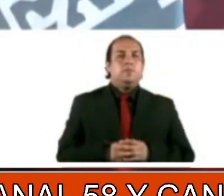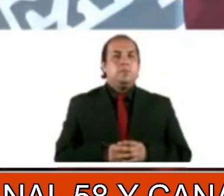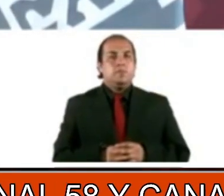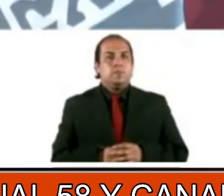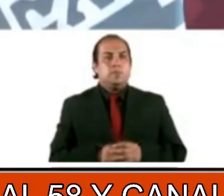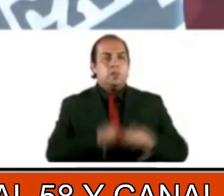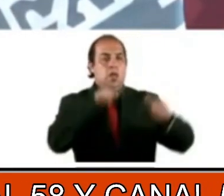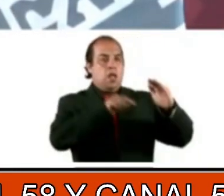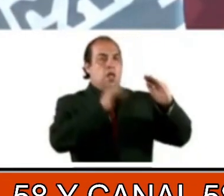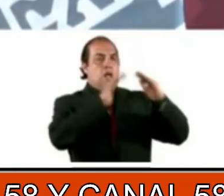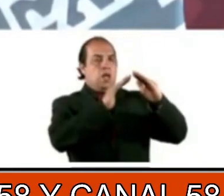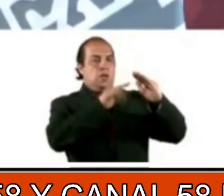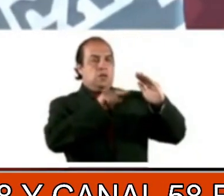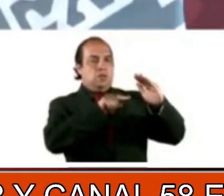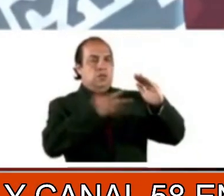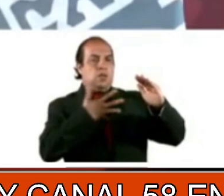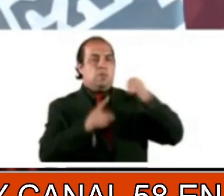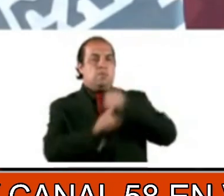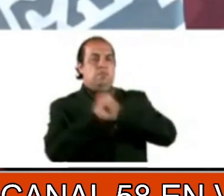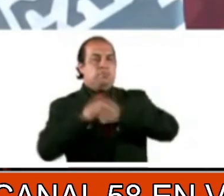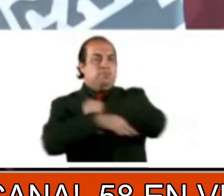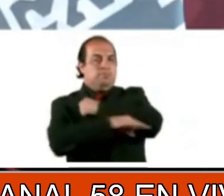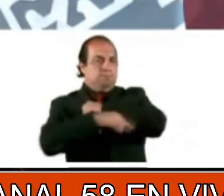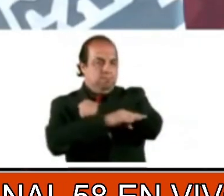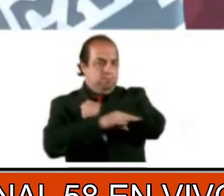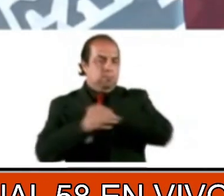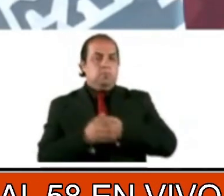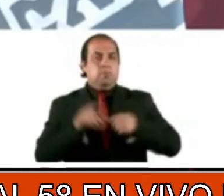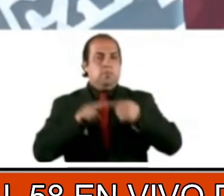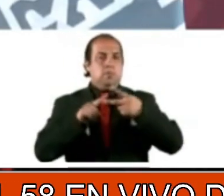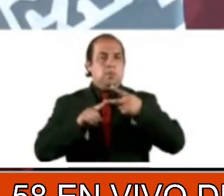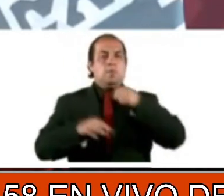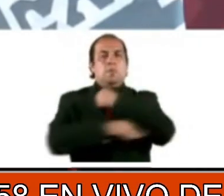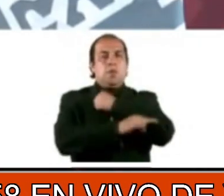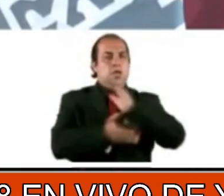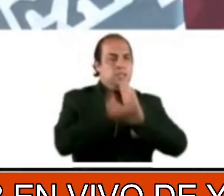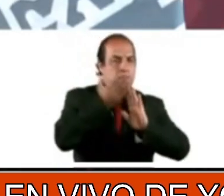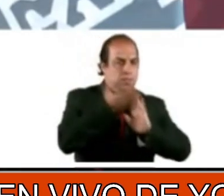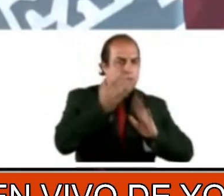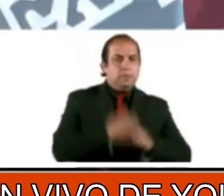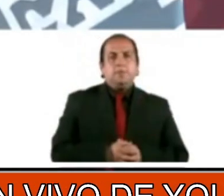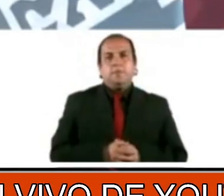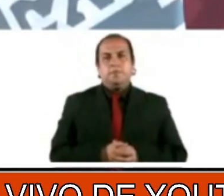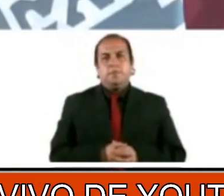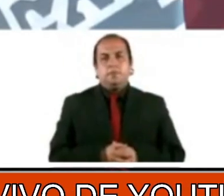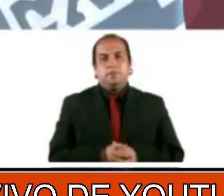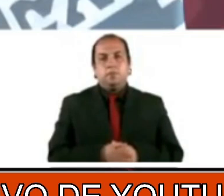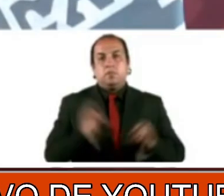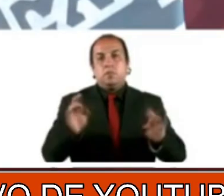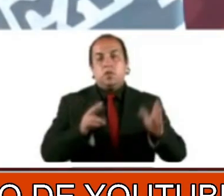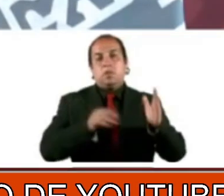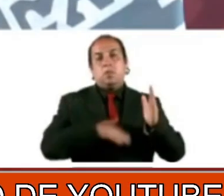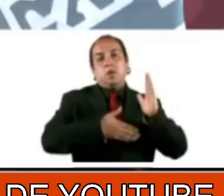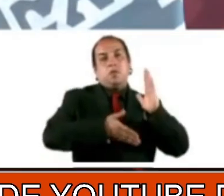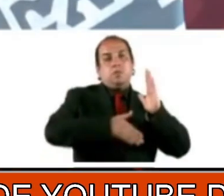y la casa tiene problemas de diseño, problemas de construcción, pues no por pintarlas esas